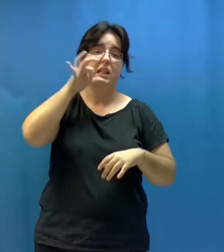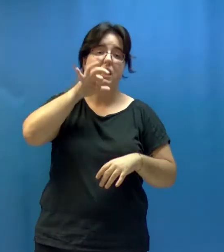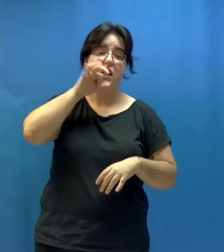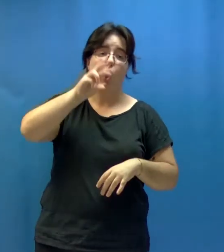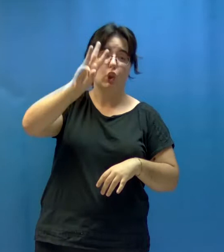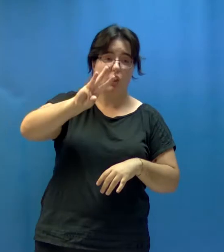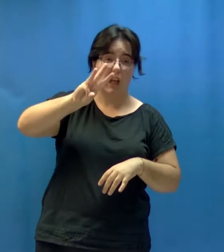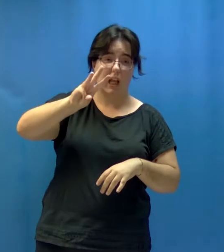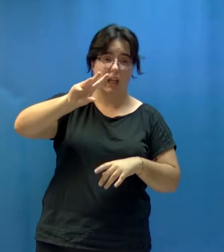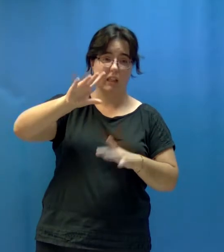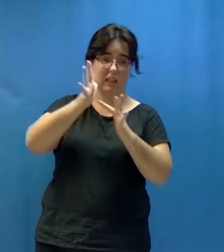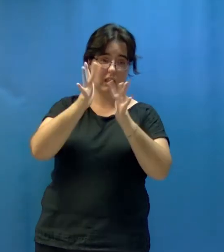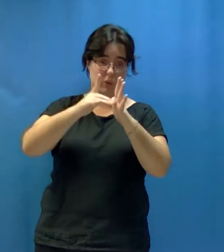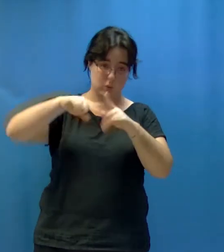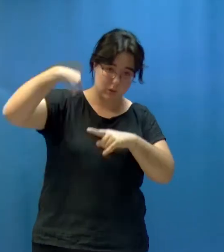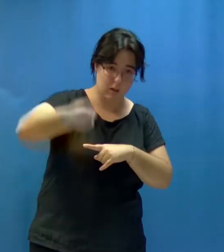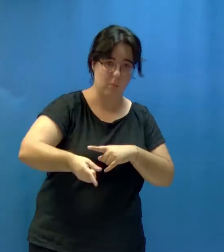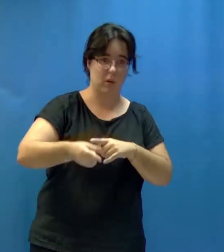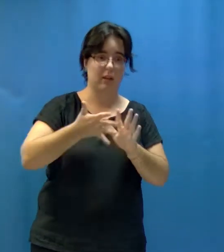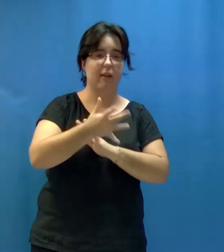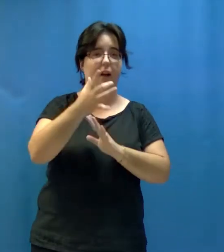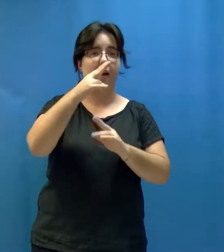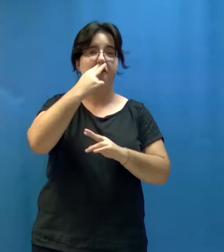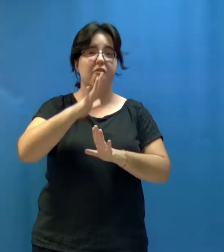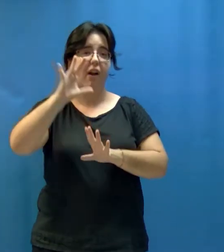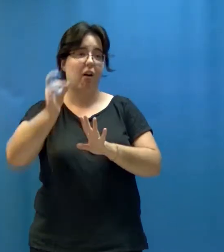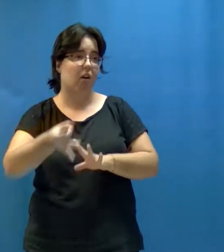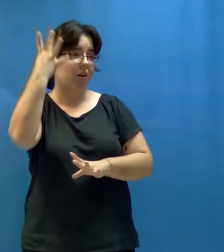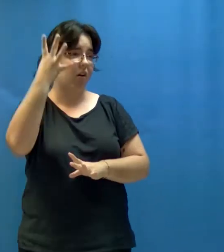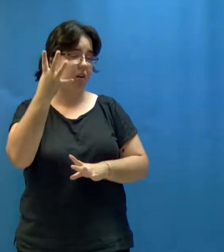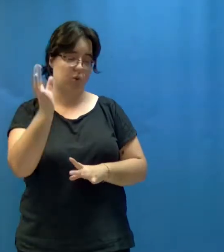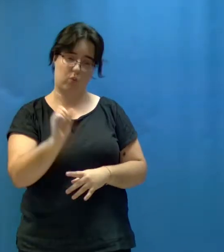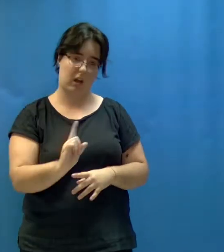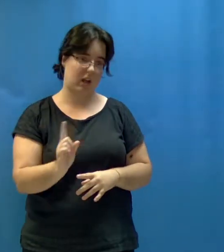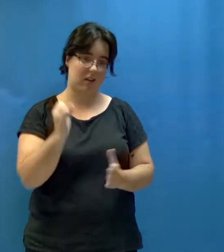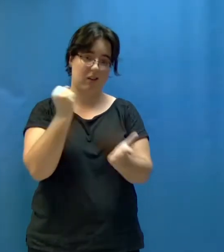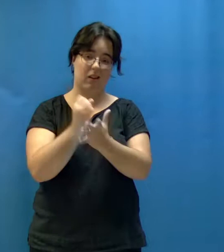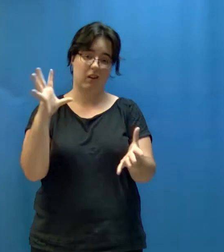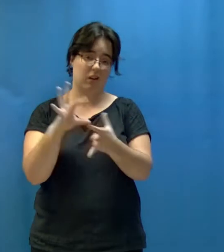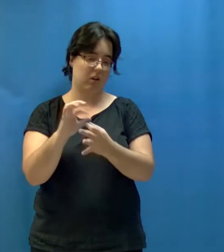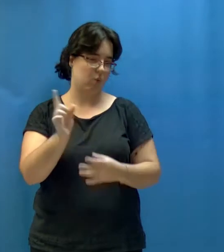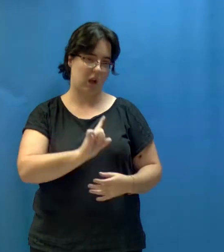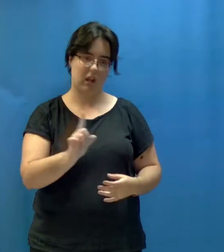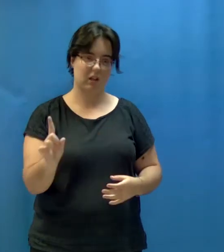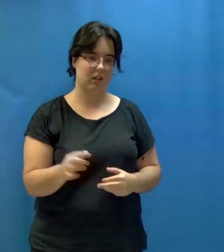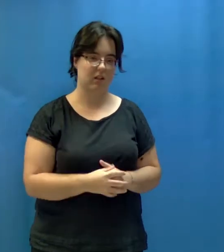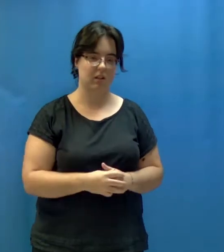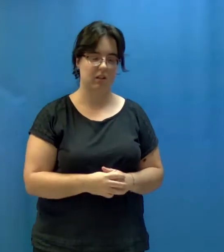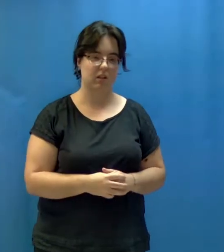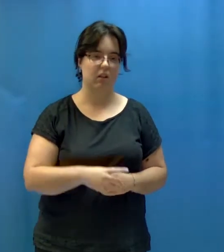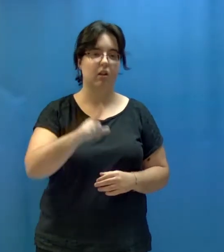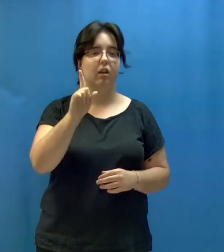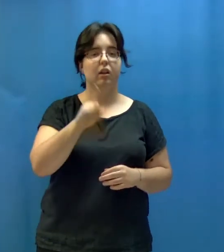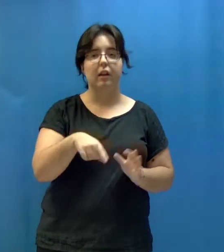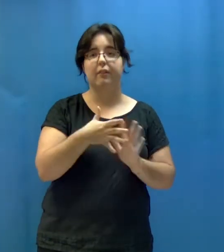Cristo. No se lo inventó Francisco Franco, ni lo representa. Pero es que además no es punto tampoco de